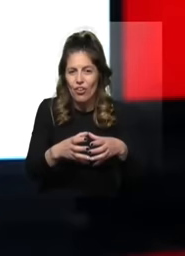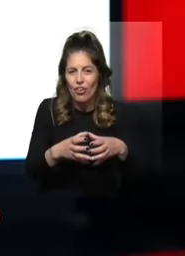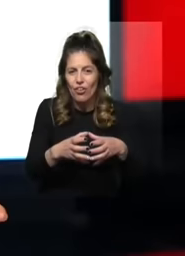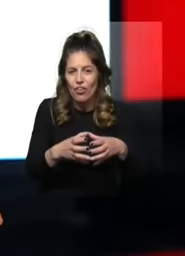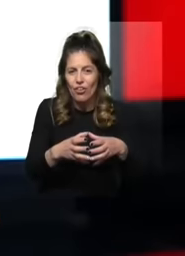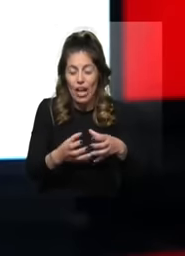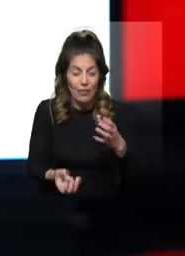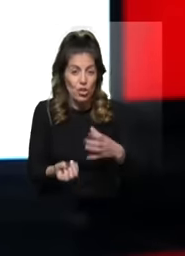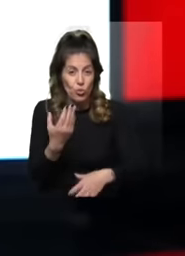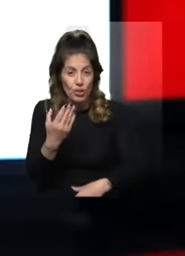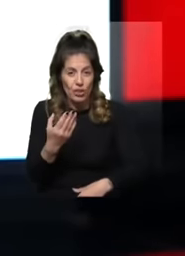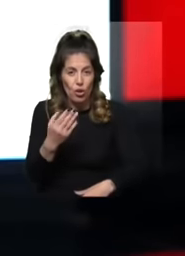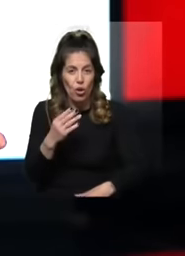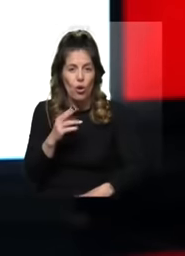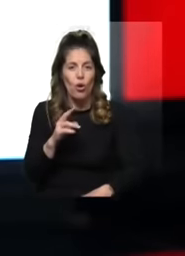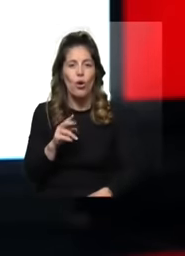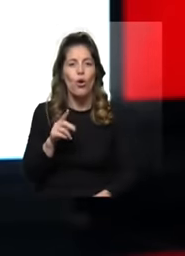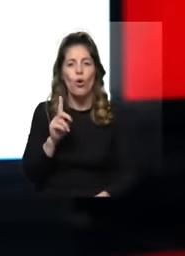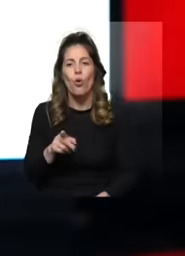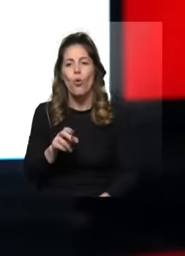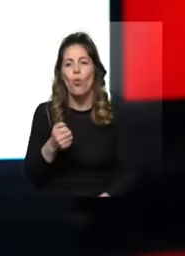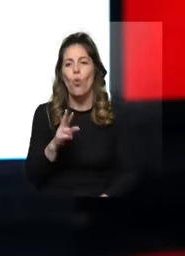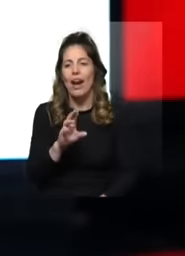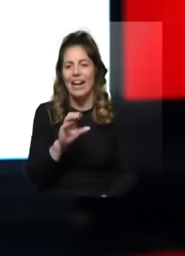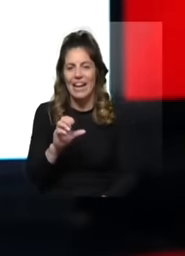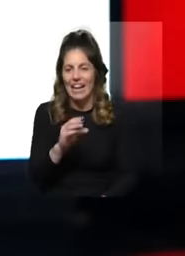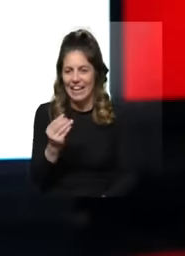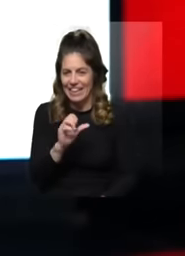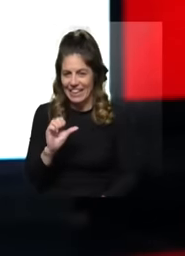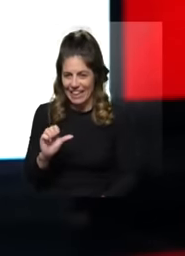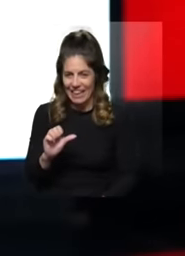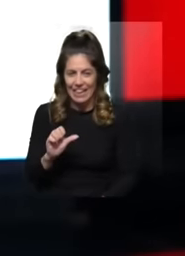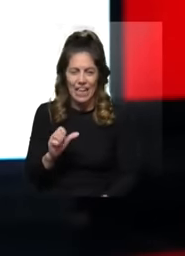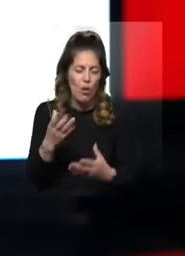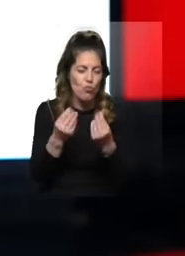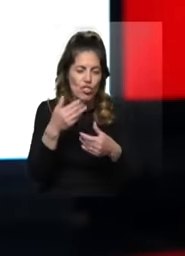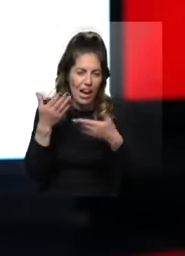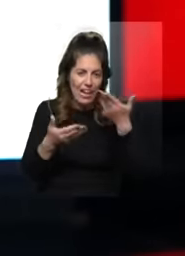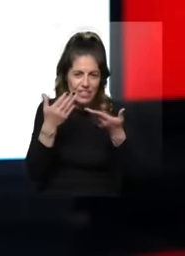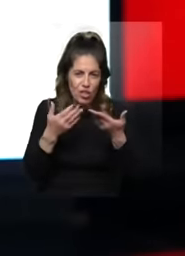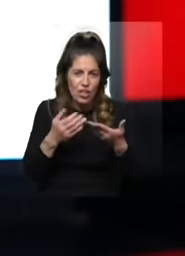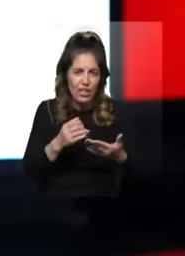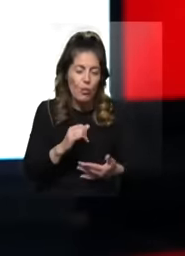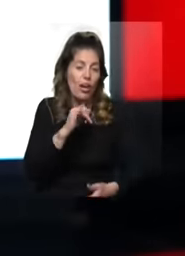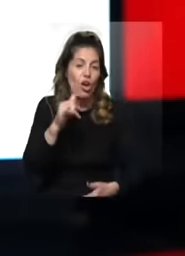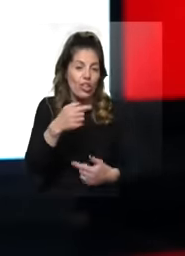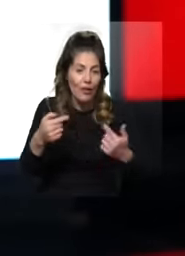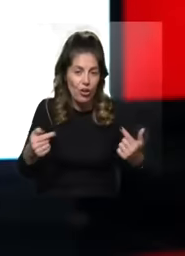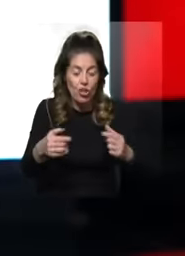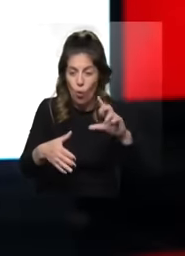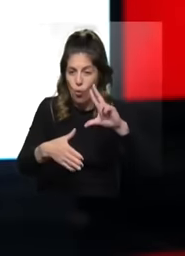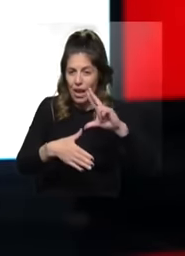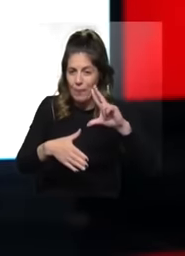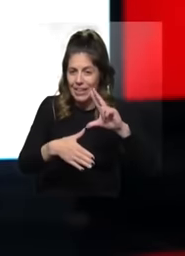ya surgió Chico Buarque con el Funeral del Labrador, y había una cantidad de canciones que decían muchas cosas. Era una América Latina que